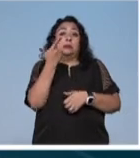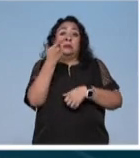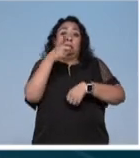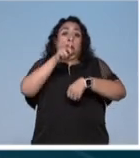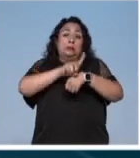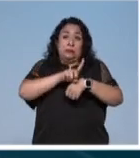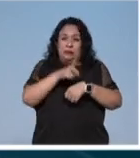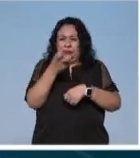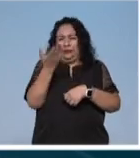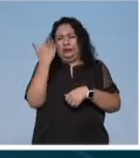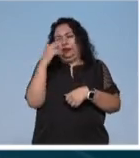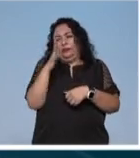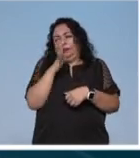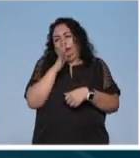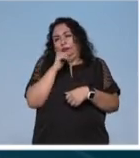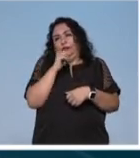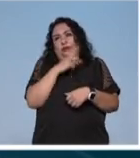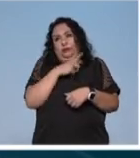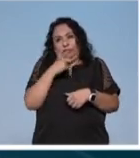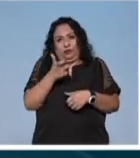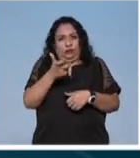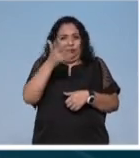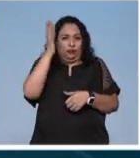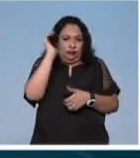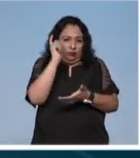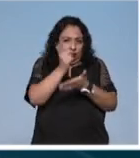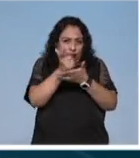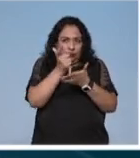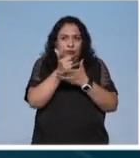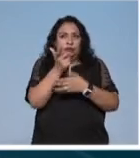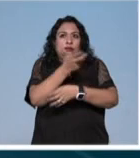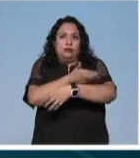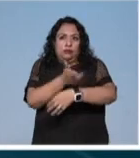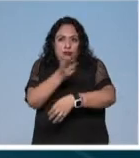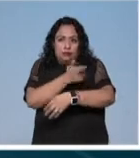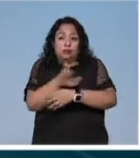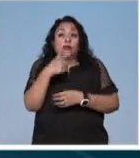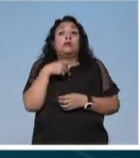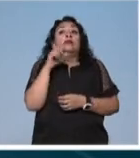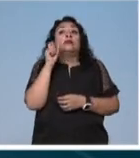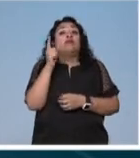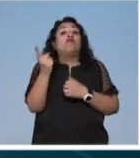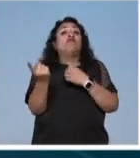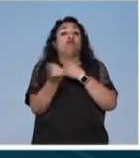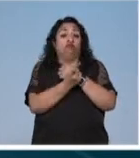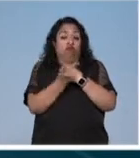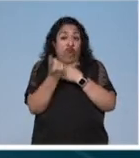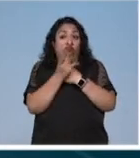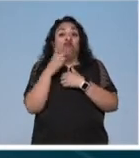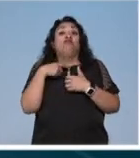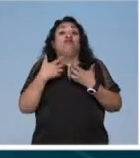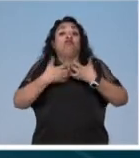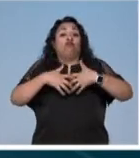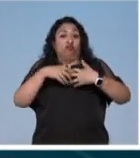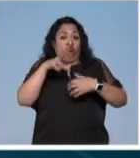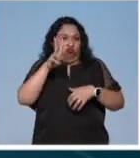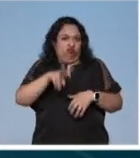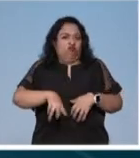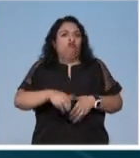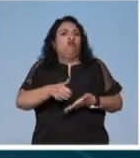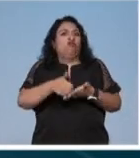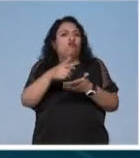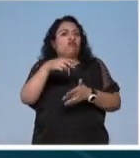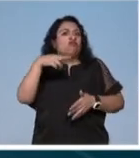podía porque pues, implica costos elevados de gestión. Y también la automatización, ¿no? Procesos que son realmente